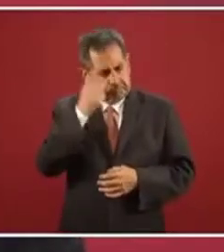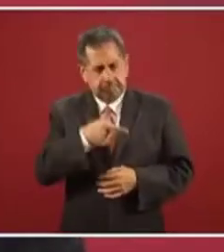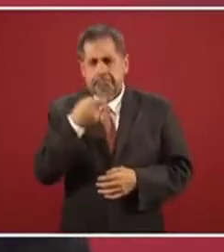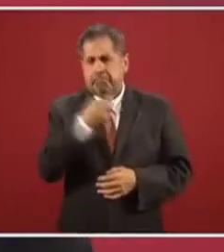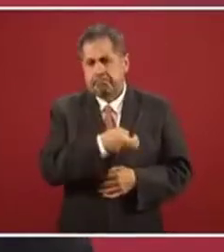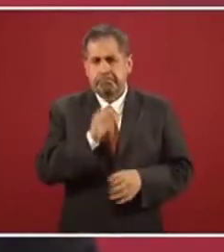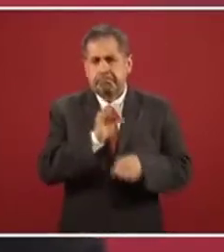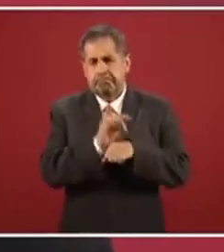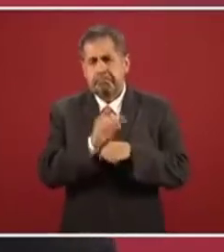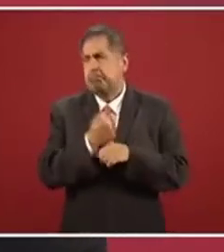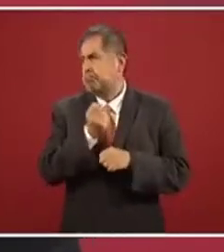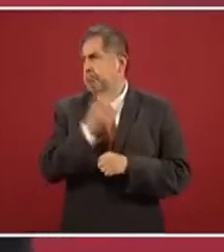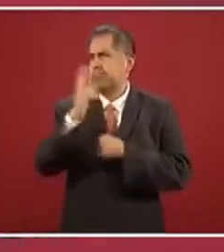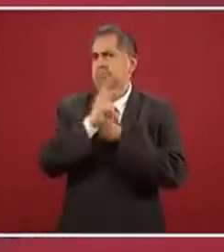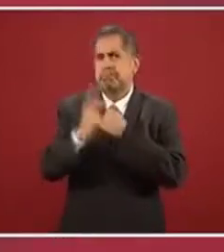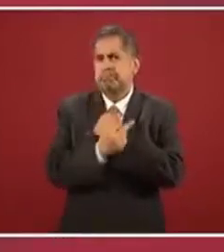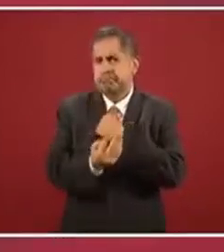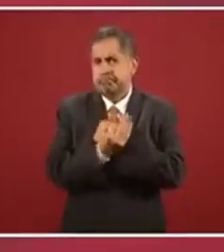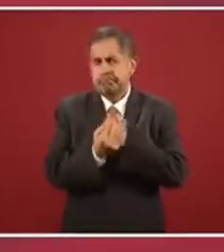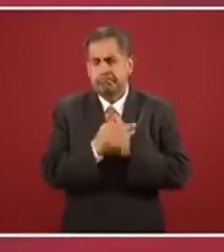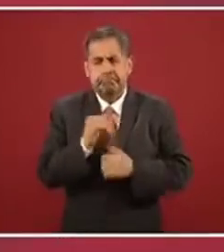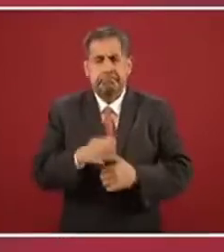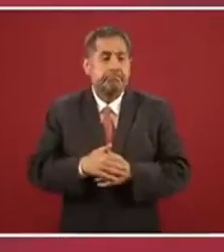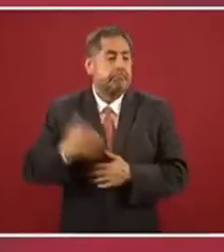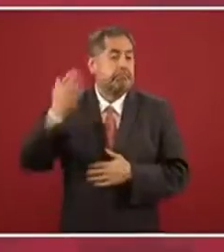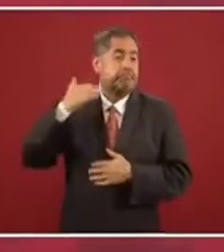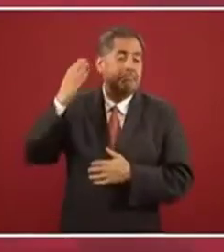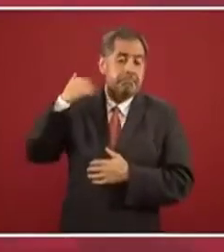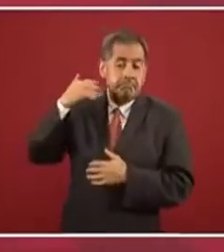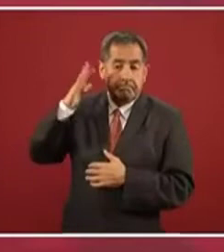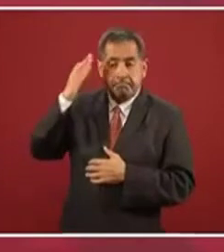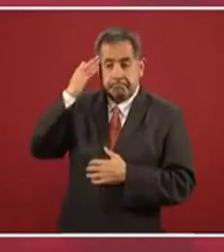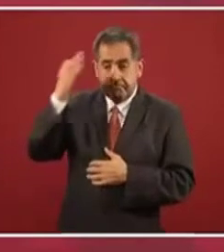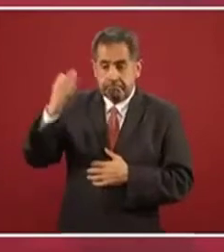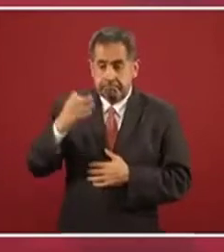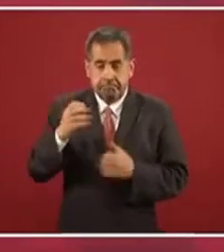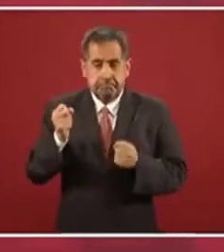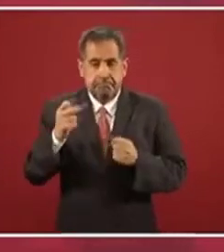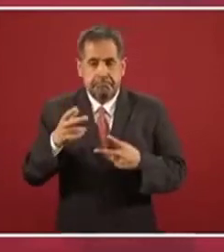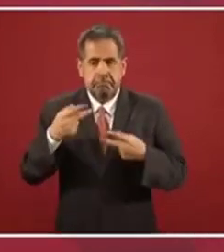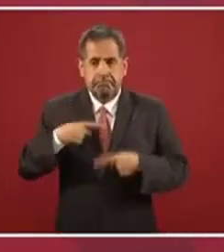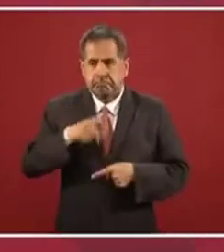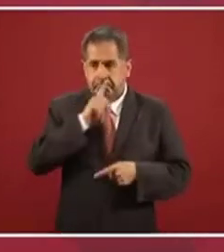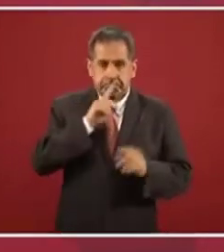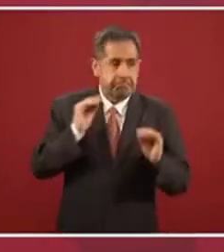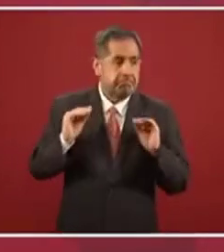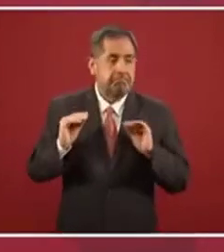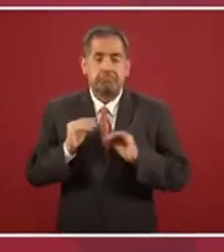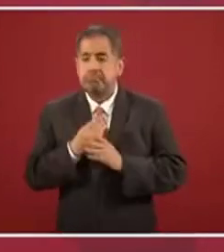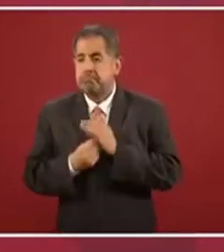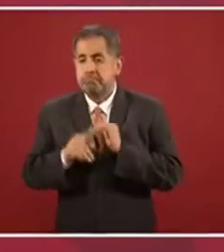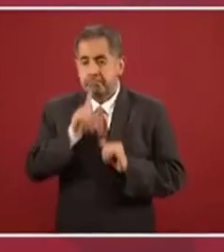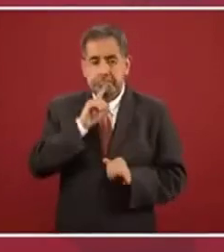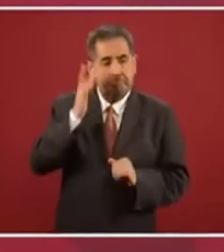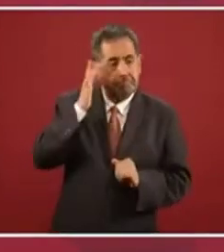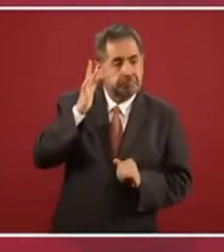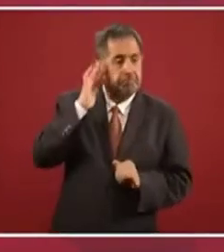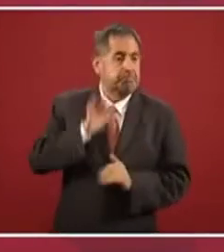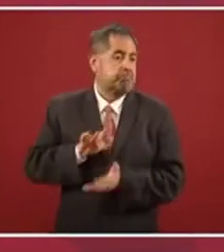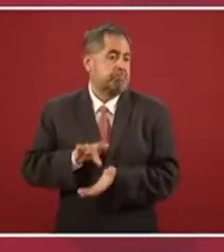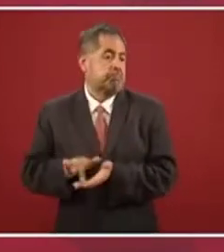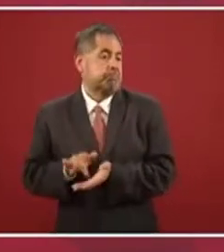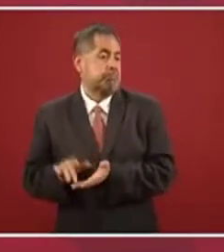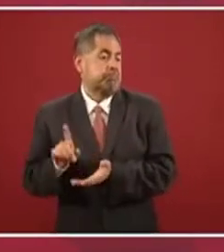este momento. Es decir, a diferencia de aquellos años donde muchos guardaron silencio o apoyaron